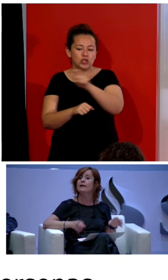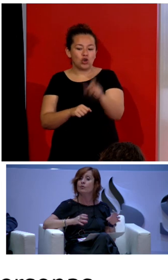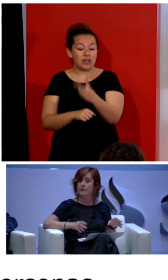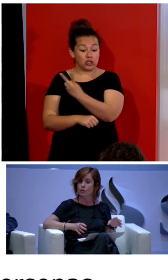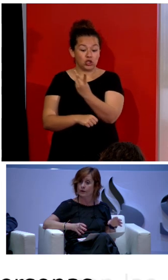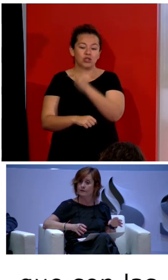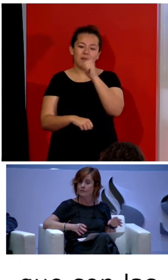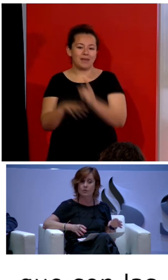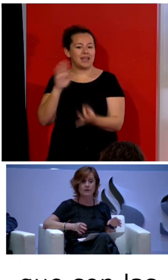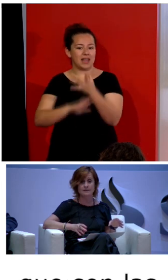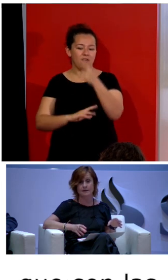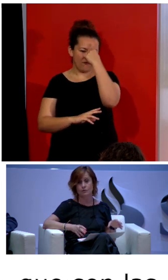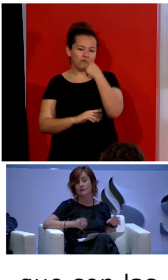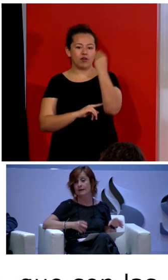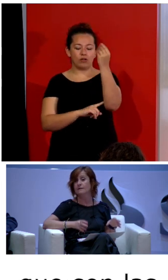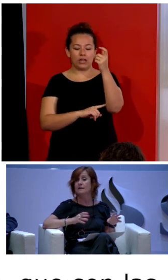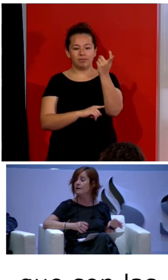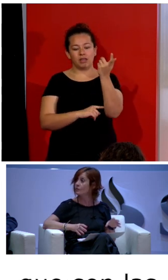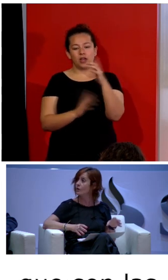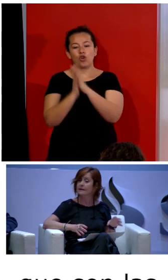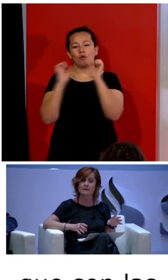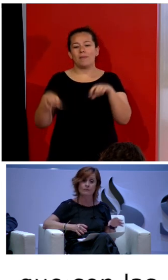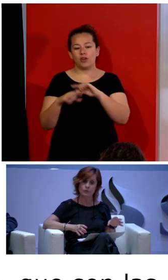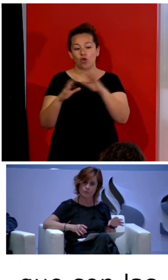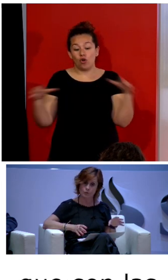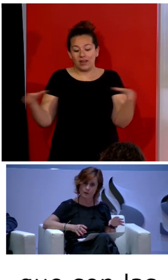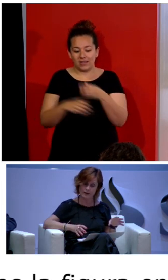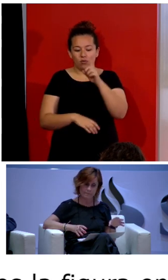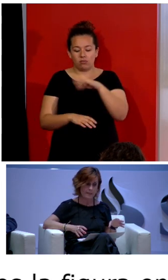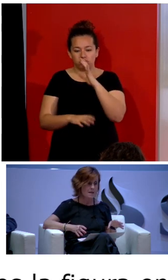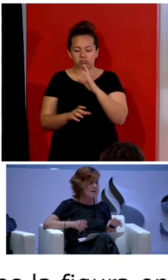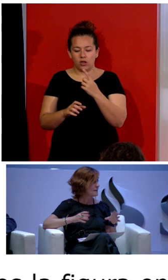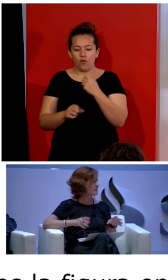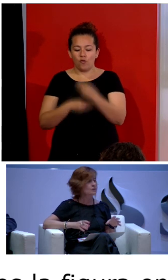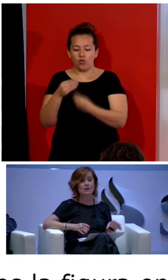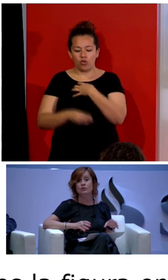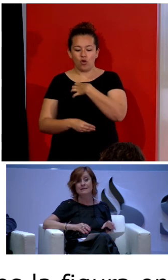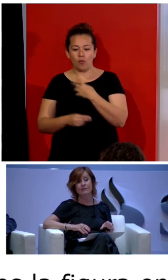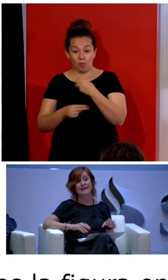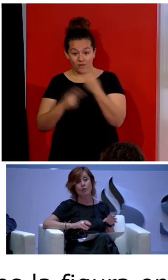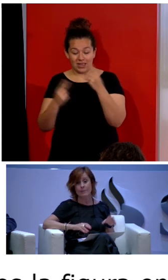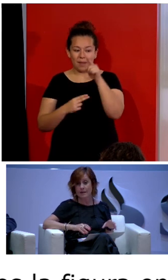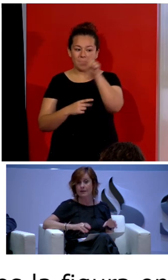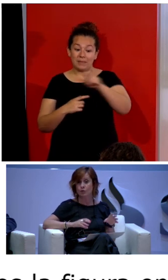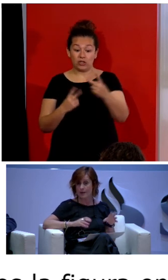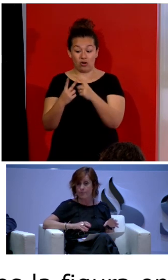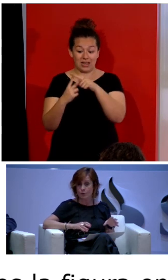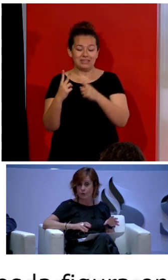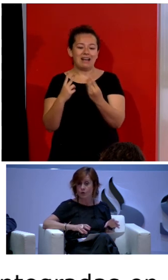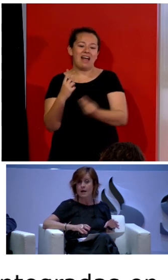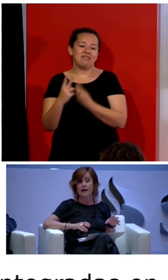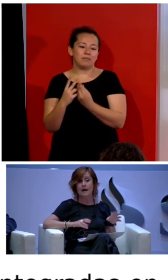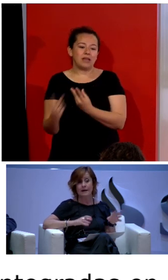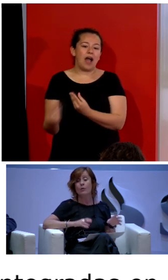figura en el convenio colectivo y las tenemos integradas en la Dirección General de la Función Pública. Estas personas son las que hacen el acompañamiento y el